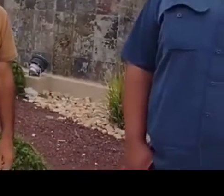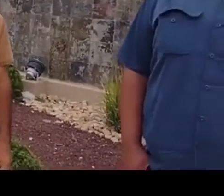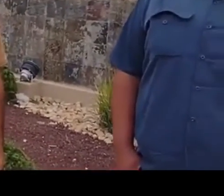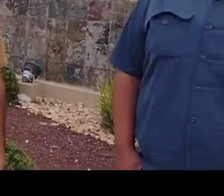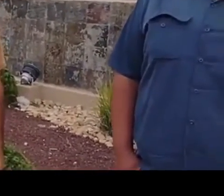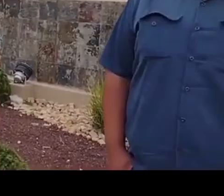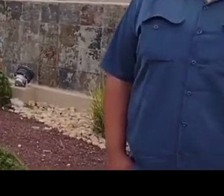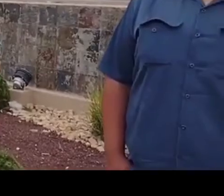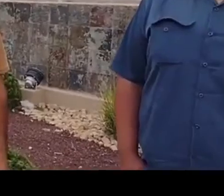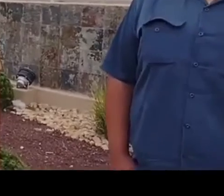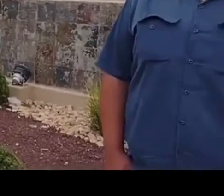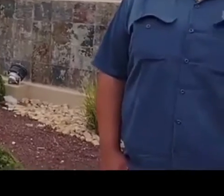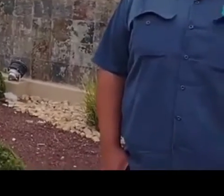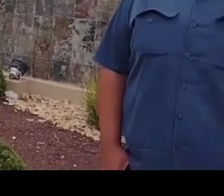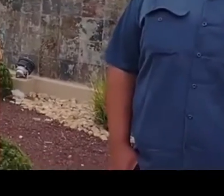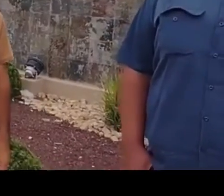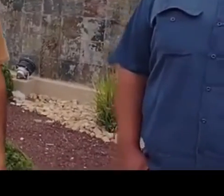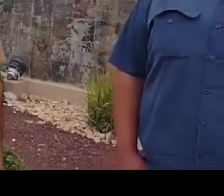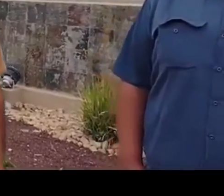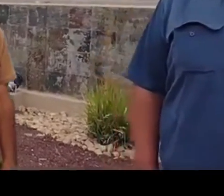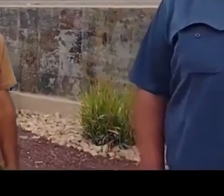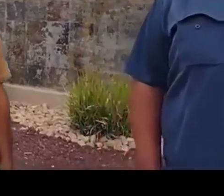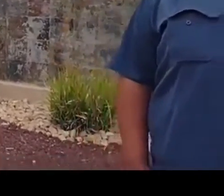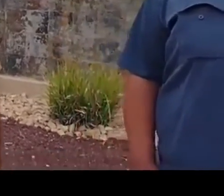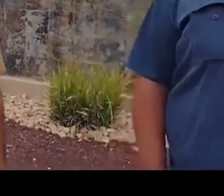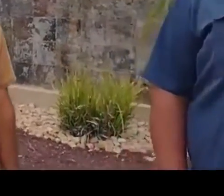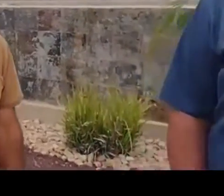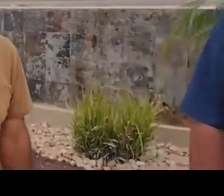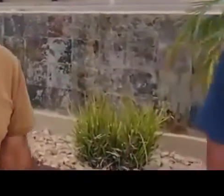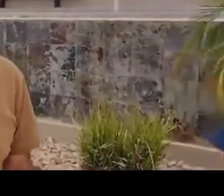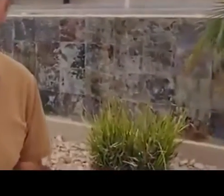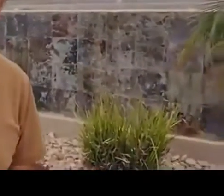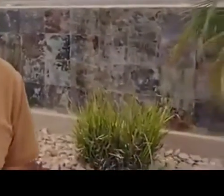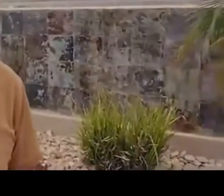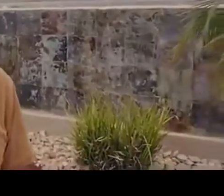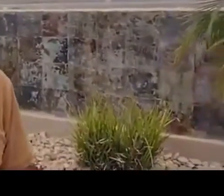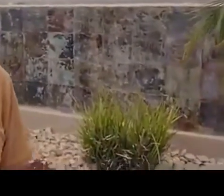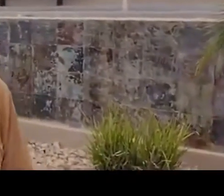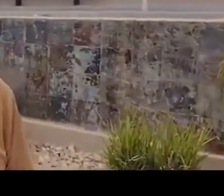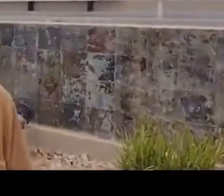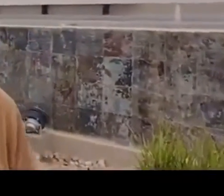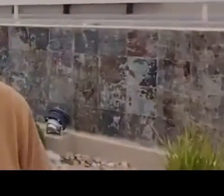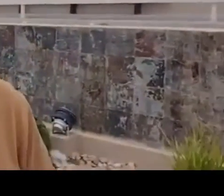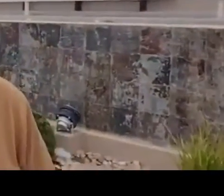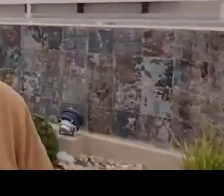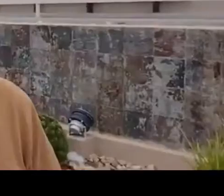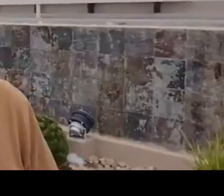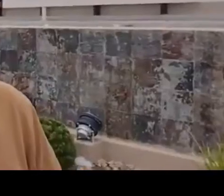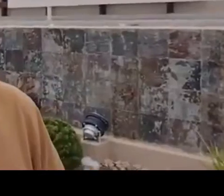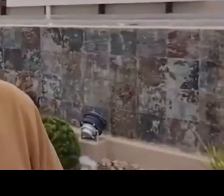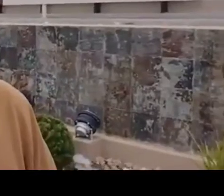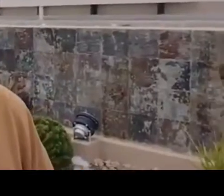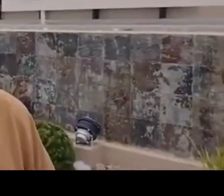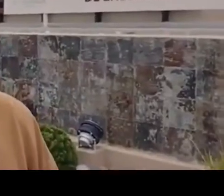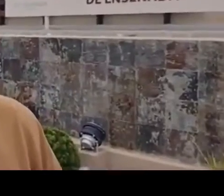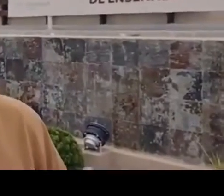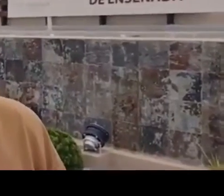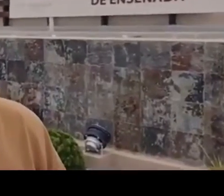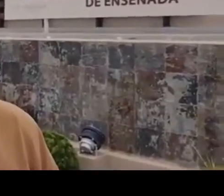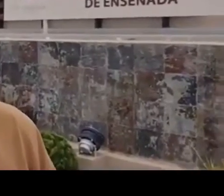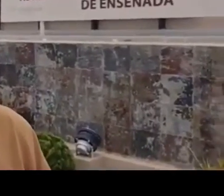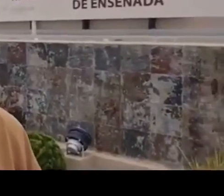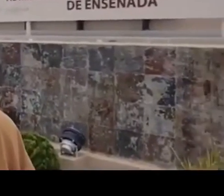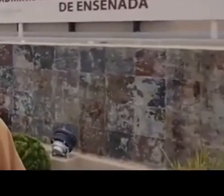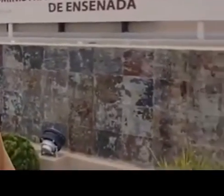en el tiempo que ya tienen aquí viviendo en Ensenada. Le voy a pedir que se presente, ya nos conocemos, pero por favor, preséntate. Melchor